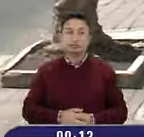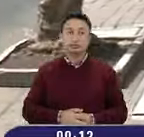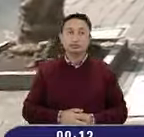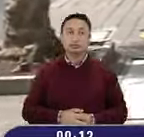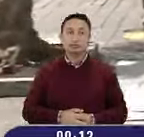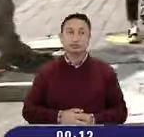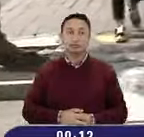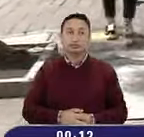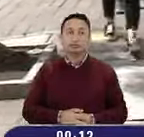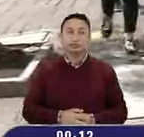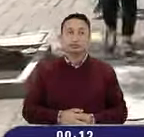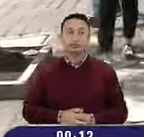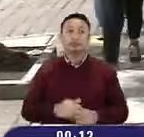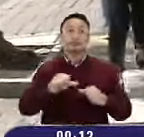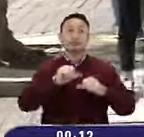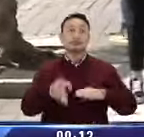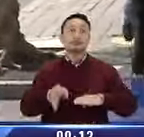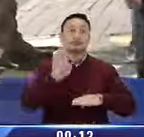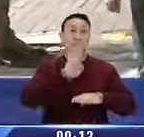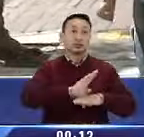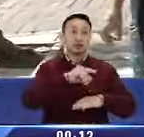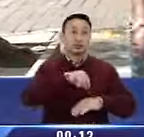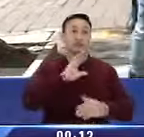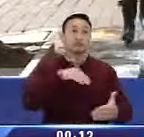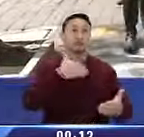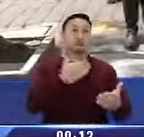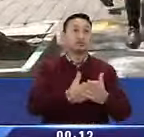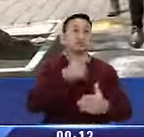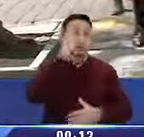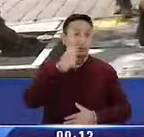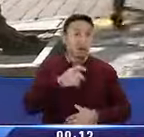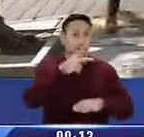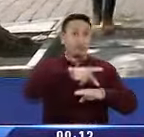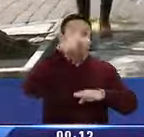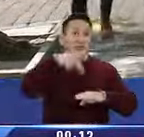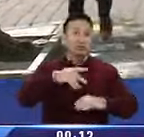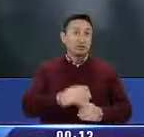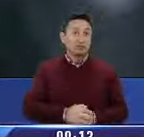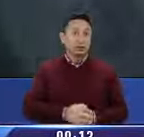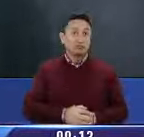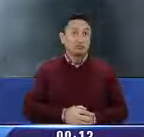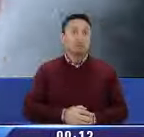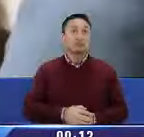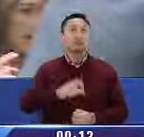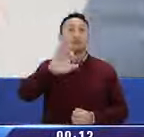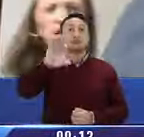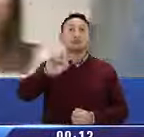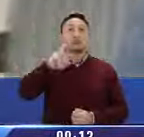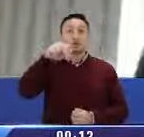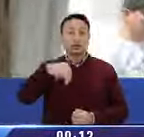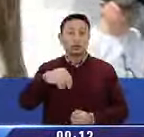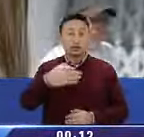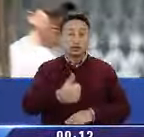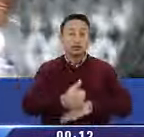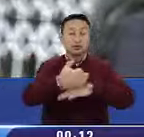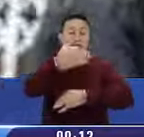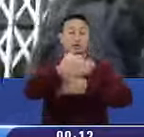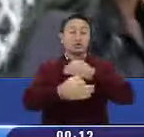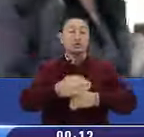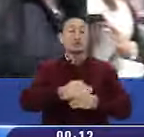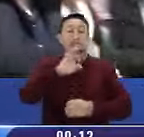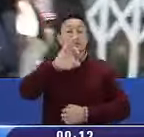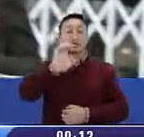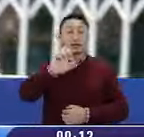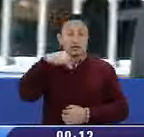Visiblemente molestos llegaron asambleístas de Construye hasta la Fiscalía de Pichincha para esperar la llegada de Ángel Torres, juez del Tribunal Contencioso